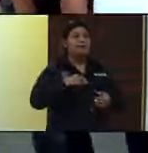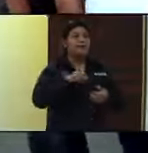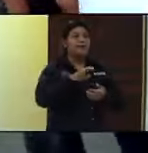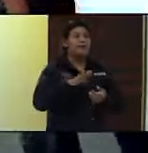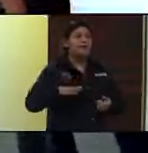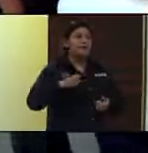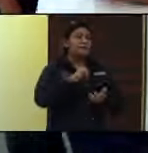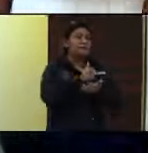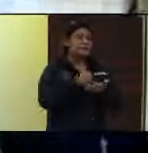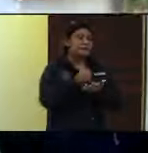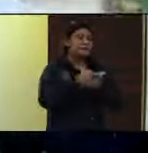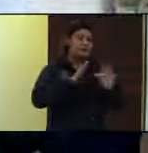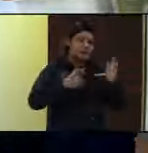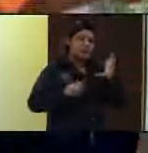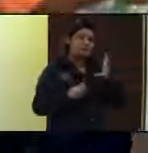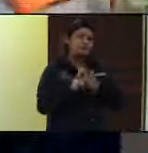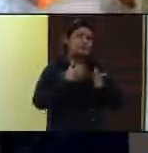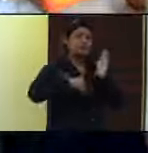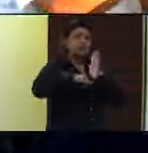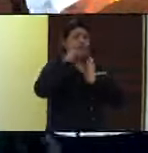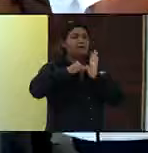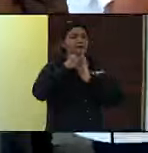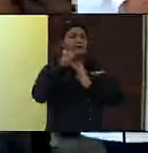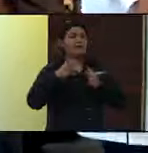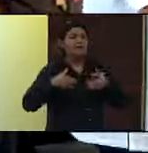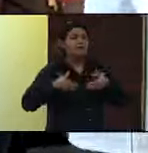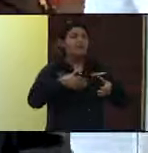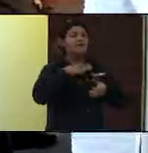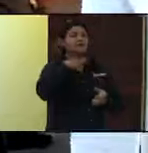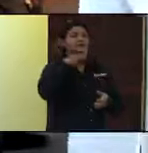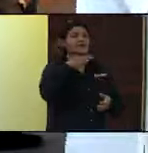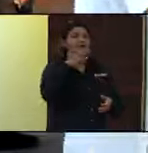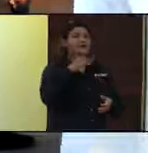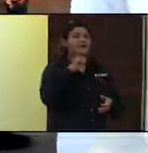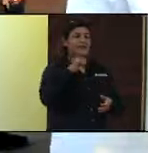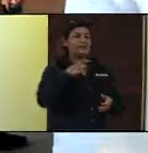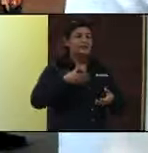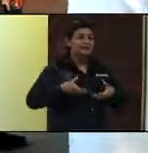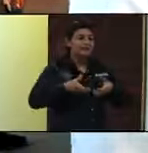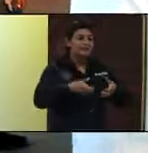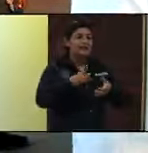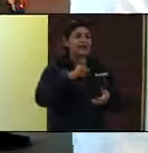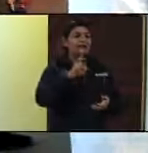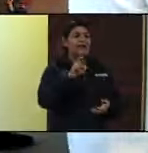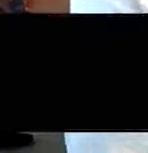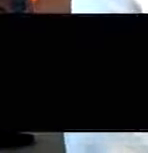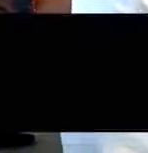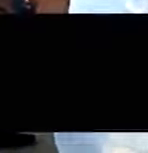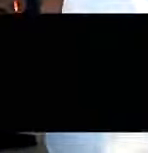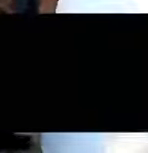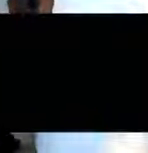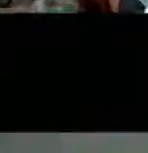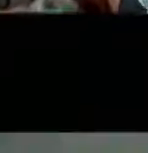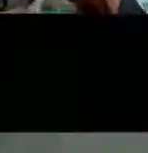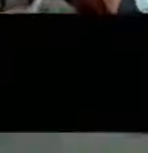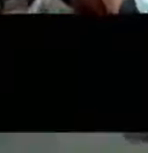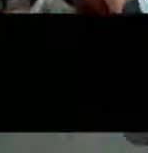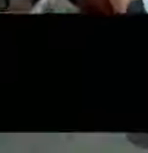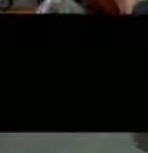la construcción de reconstrucción del sistema de drenaje y alcantarillado y agua potable, tomas y descargas